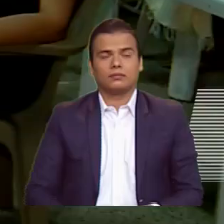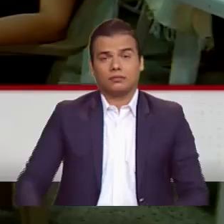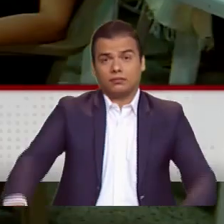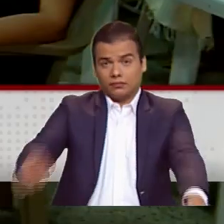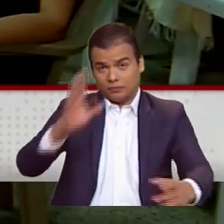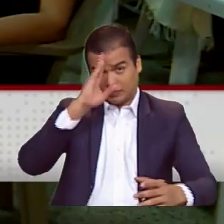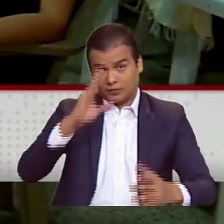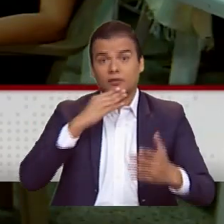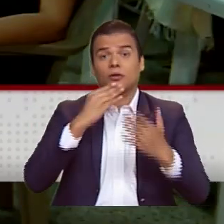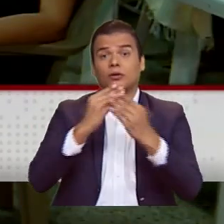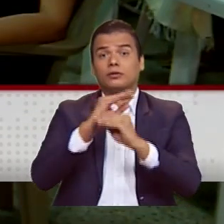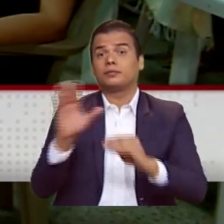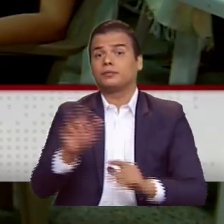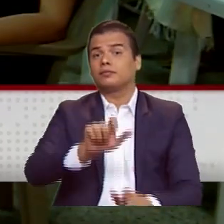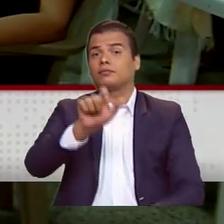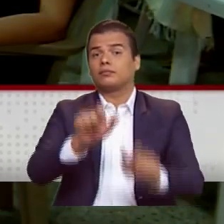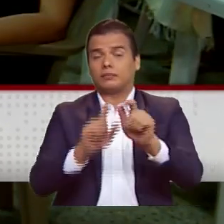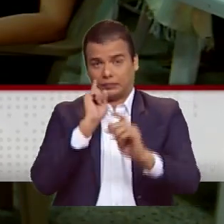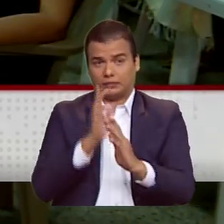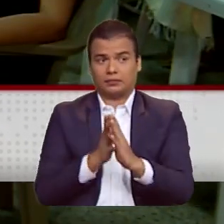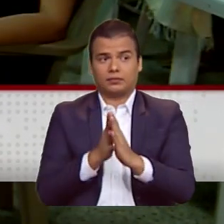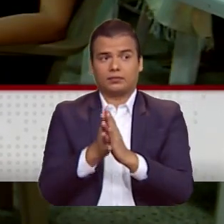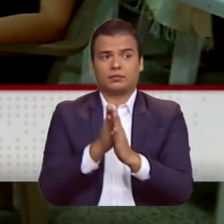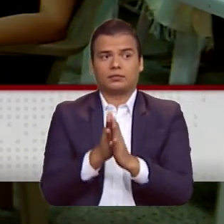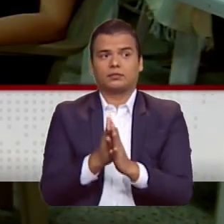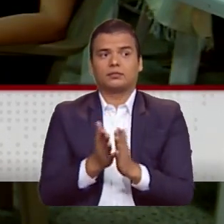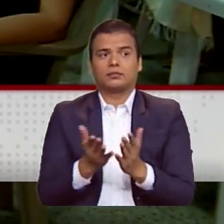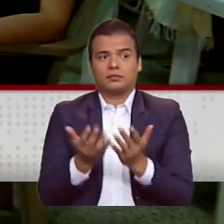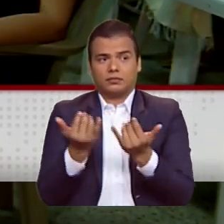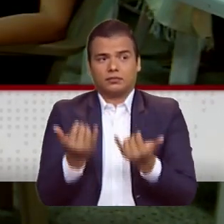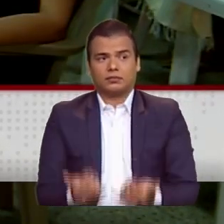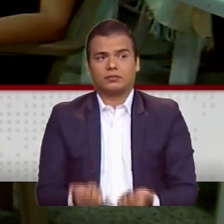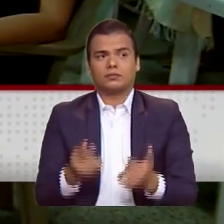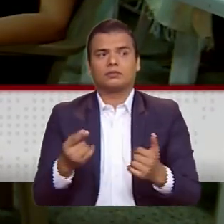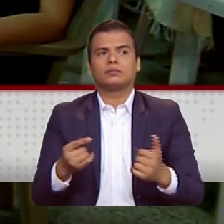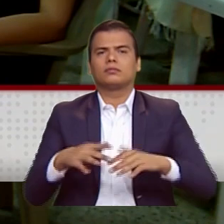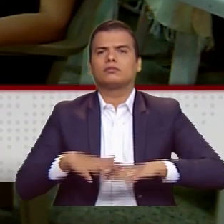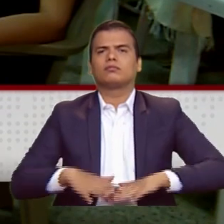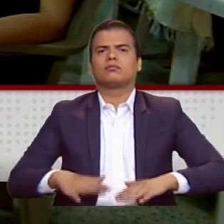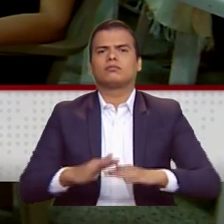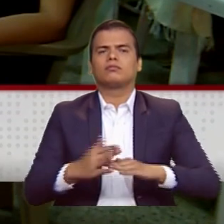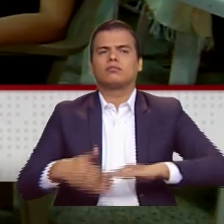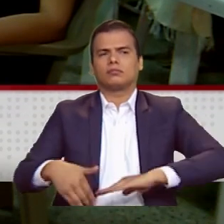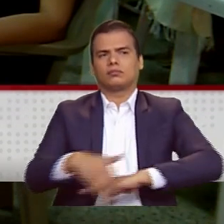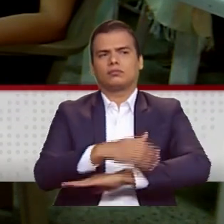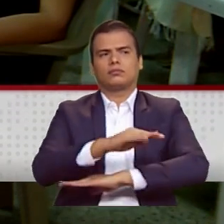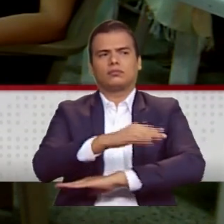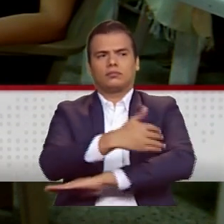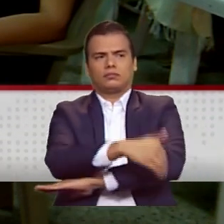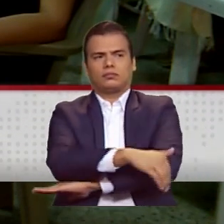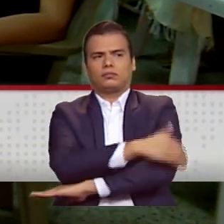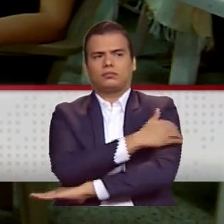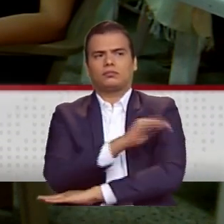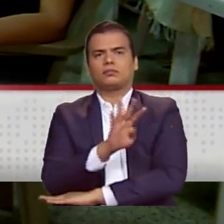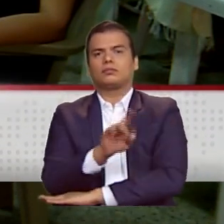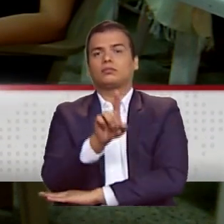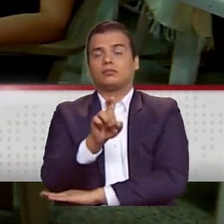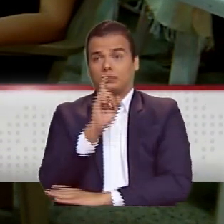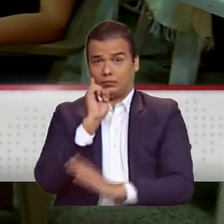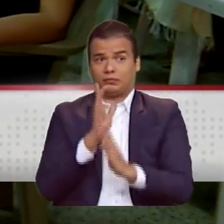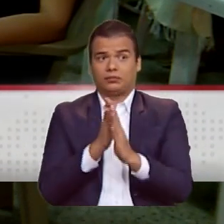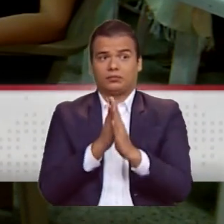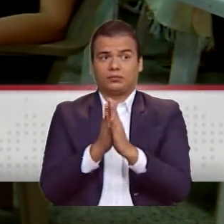noches, compañeras y televidentes. Yo me encuentro en el sur de la ciudad, exactamente en la calle Quinta con 46.